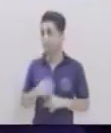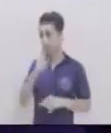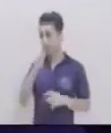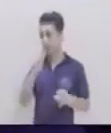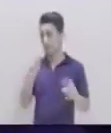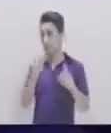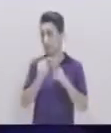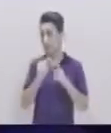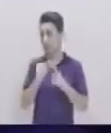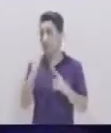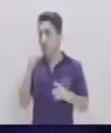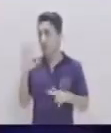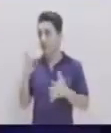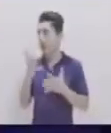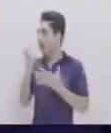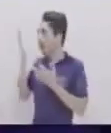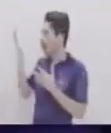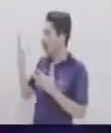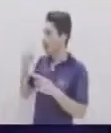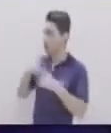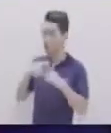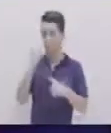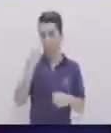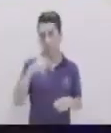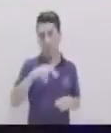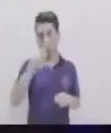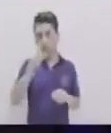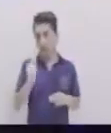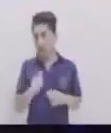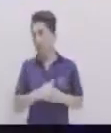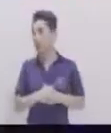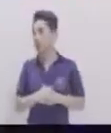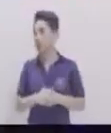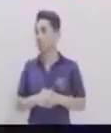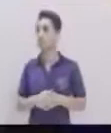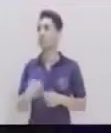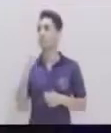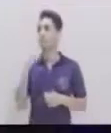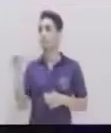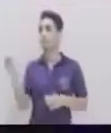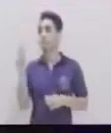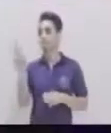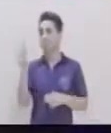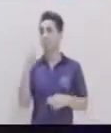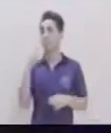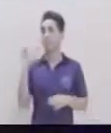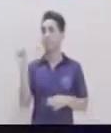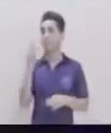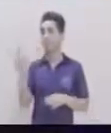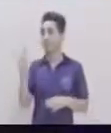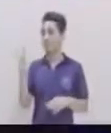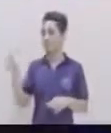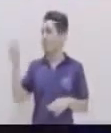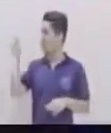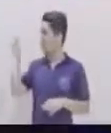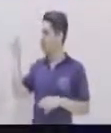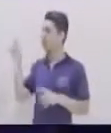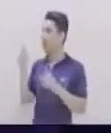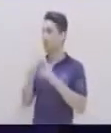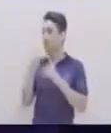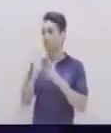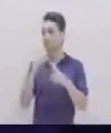huizlay. Pueden repetir después de mí, huizlay. Serpiente o culebra le decimos